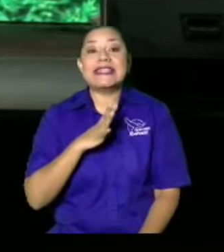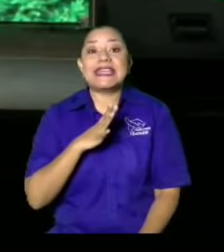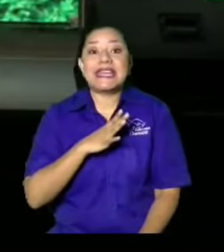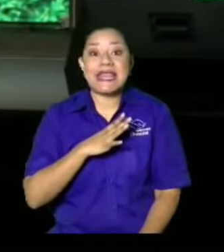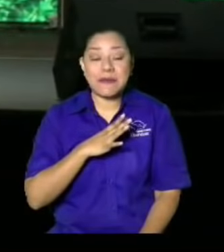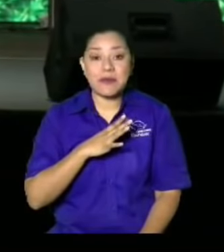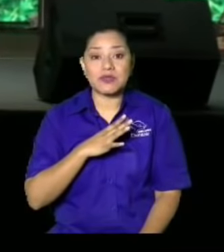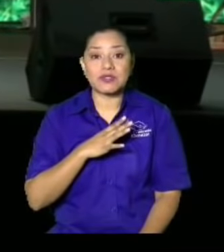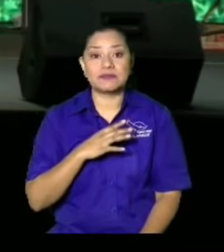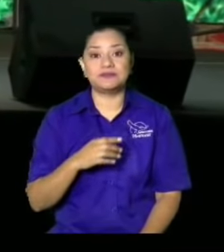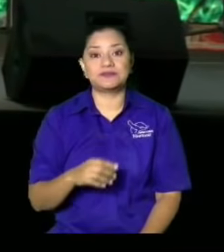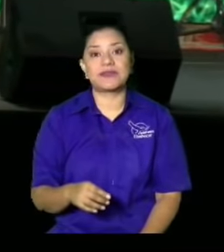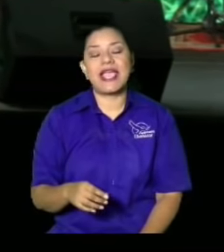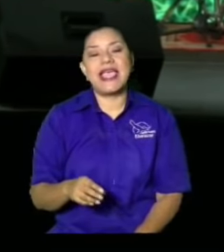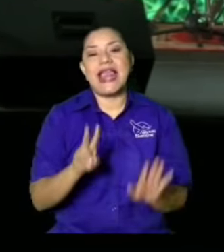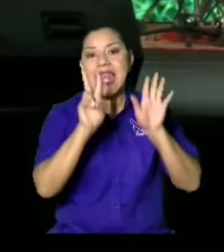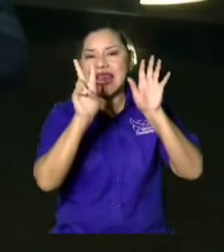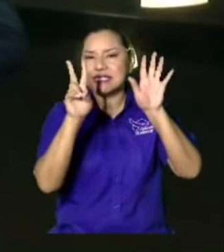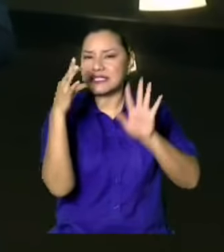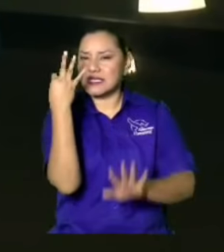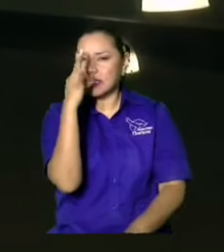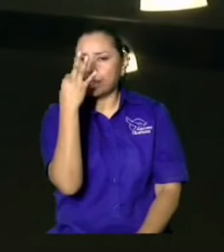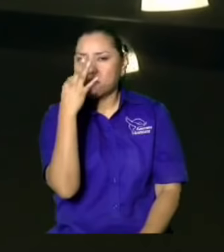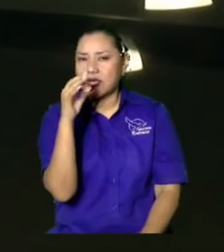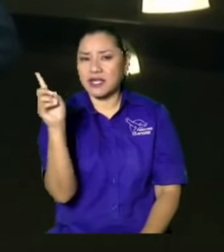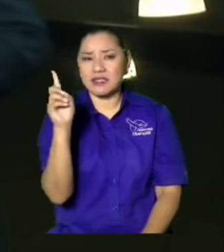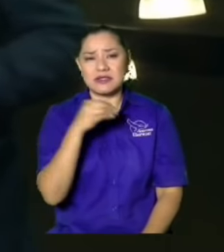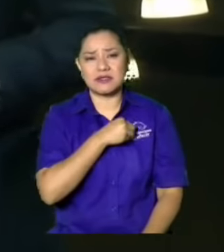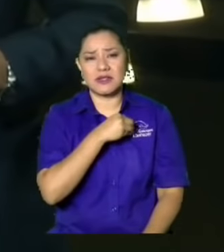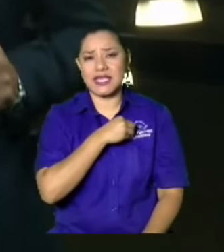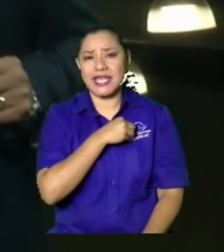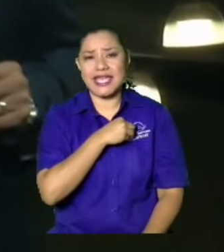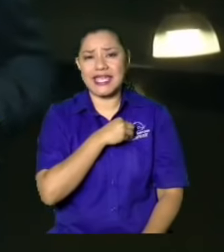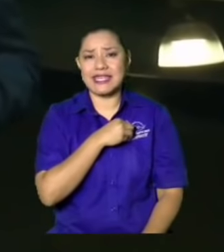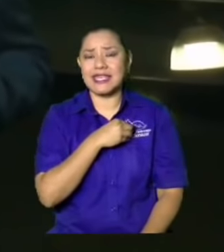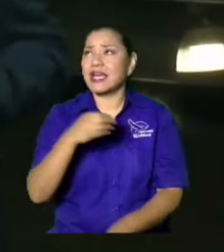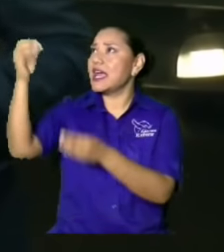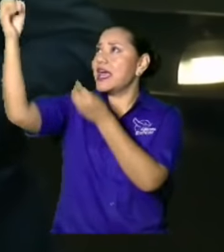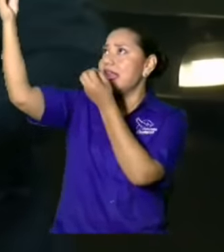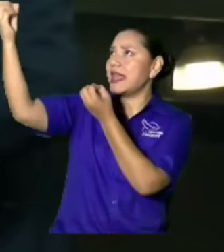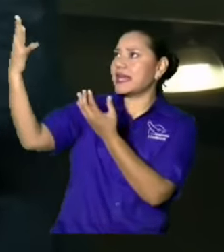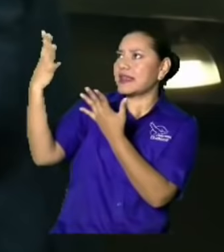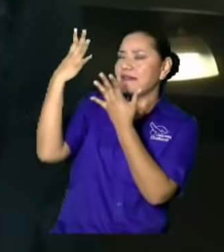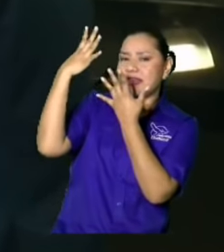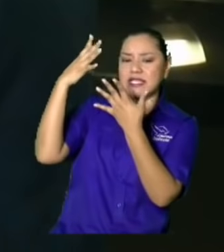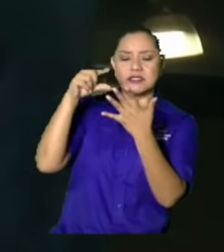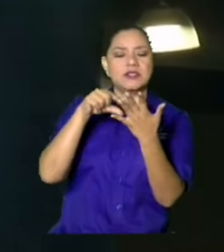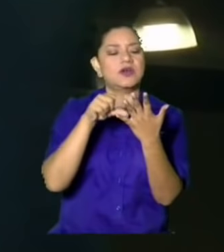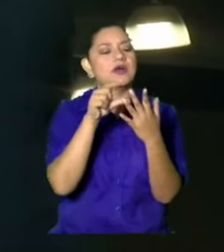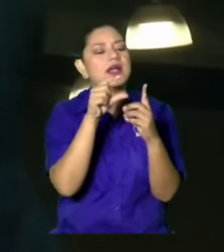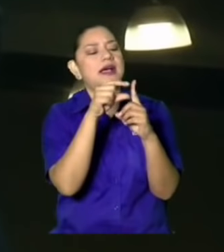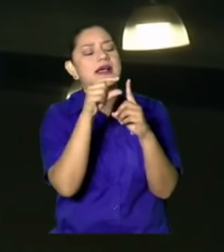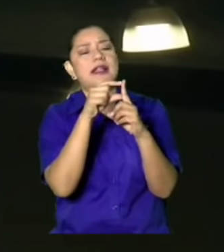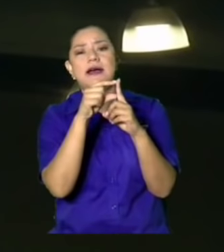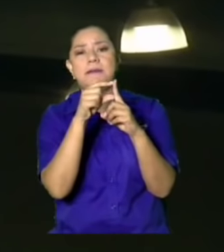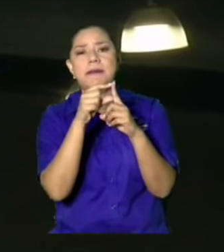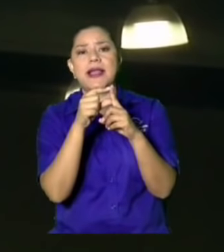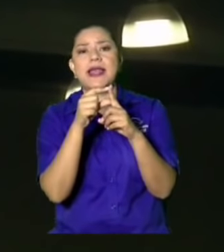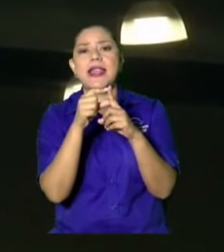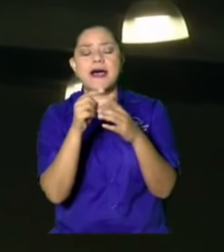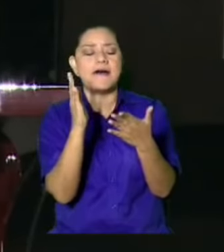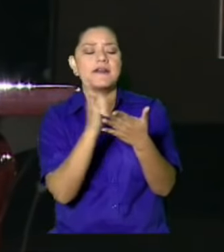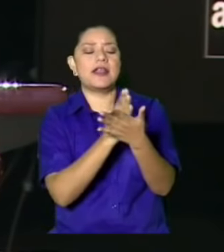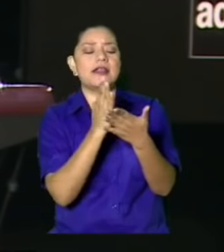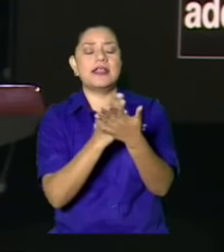mujeres, hermano amado, ellos no querían, no querían la revelación. No querían, hermano, la palabra, por favor, dentro de la